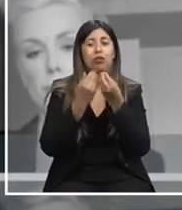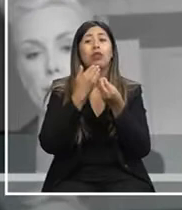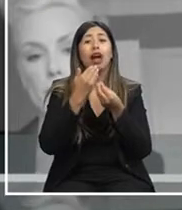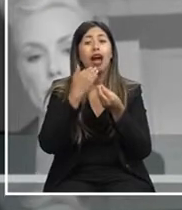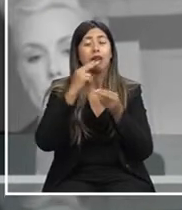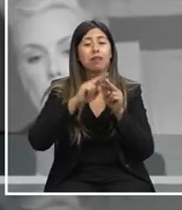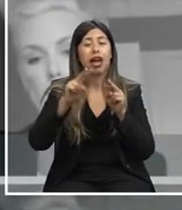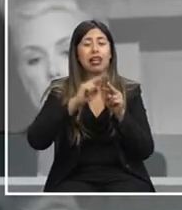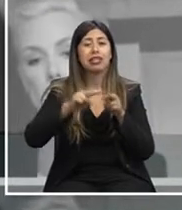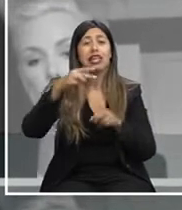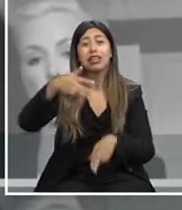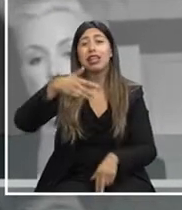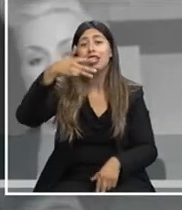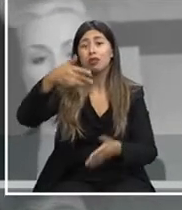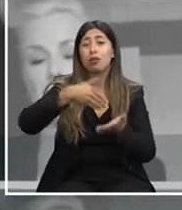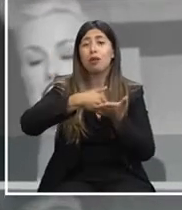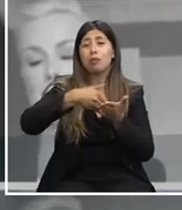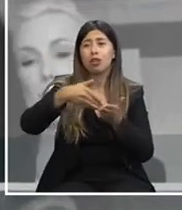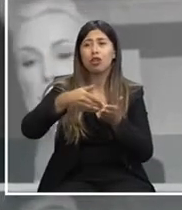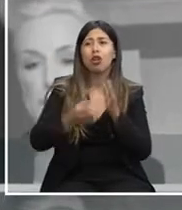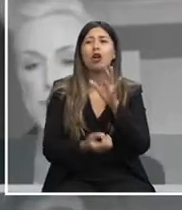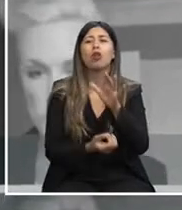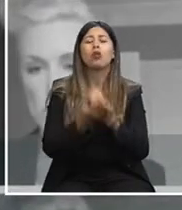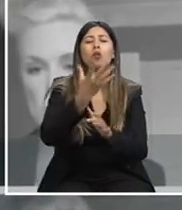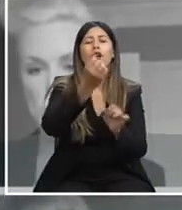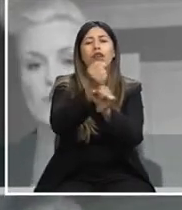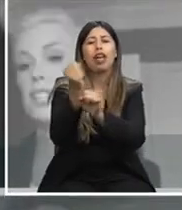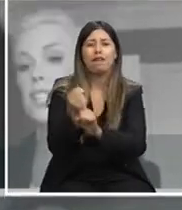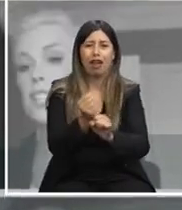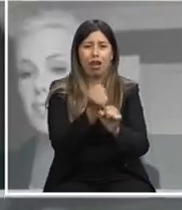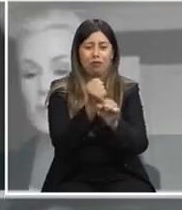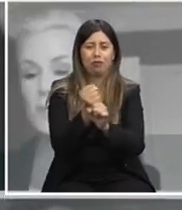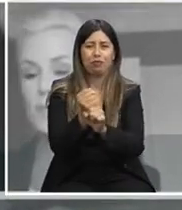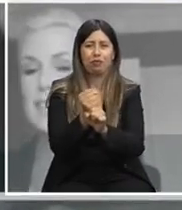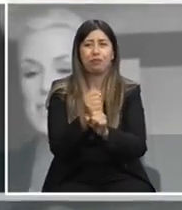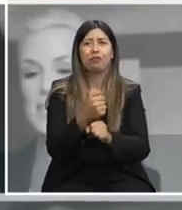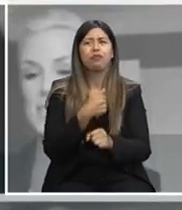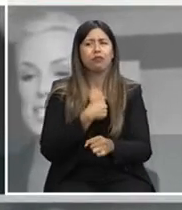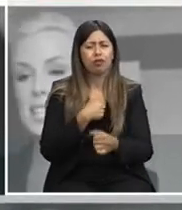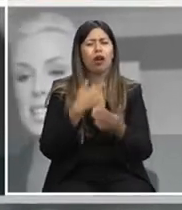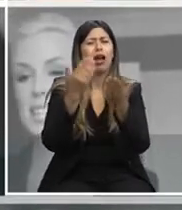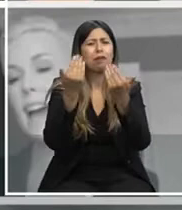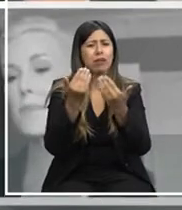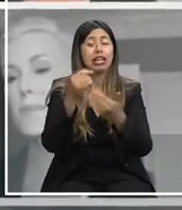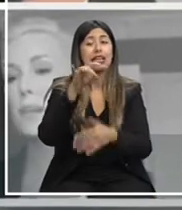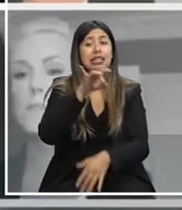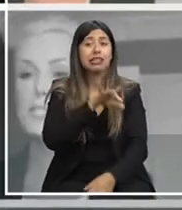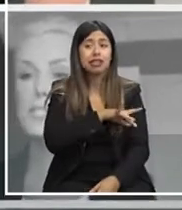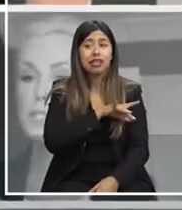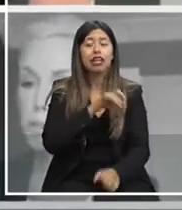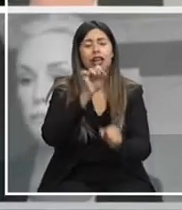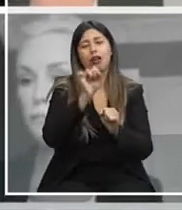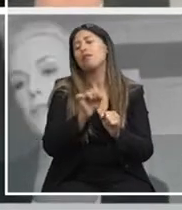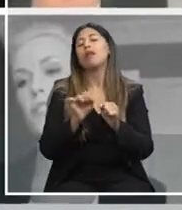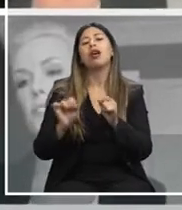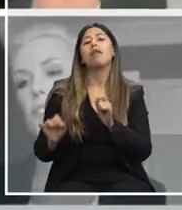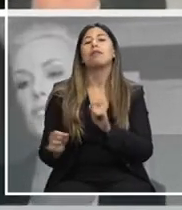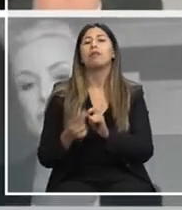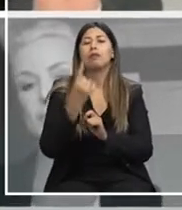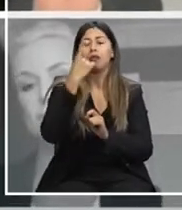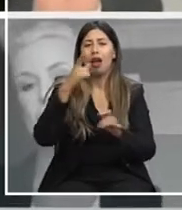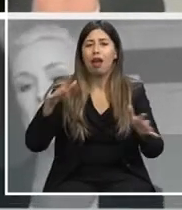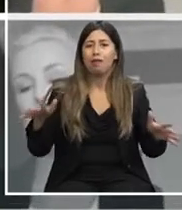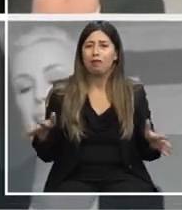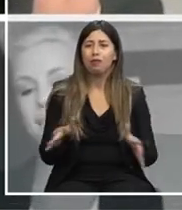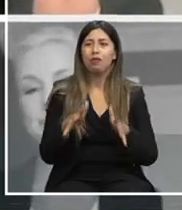generación de 19 millones de nuevos puestos de trabajo. Y tengo la gran esperanza de que Chile esté a la vanguardia de ese esfuerzo y